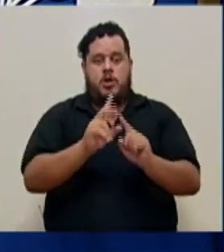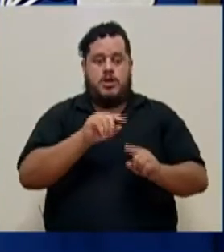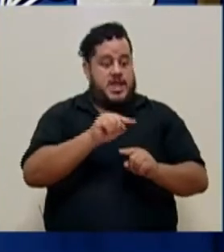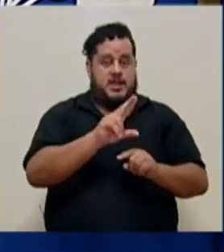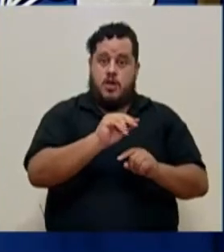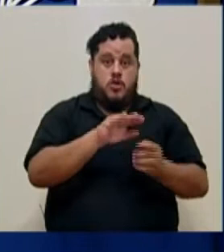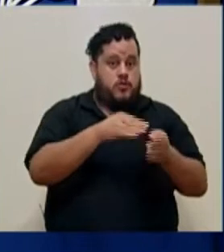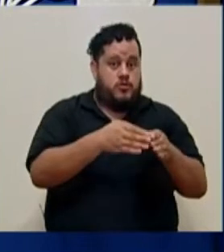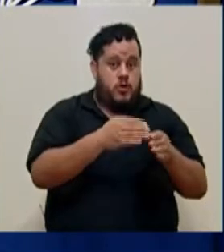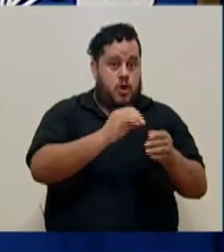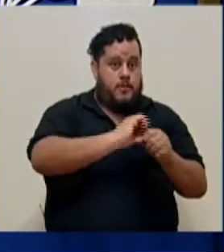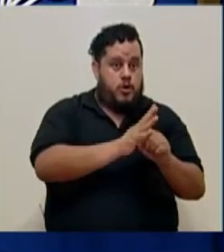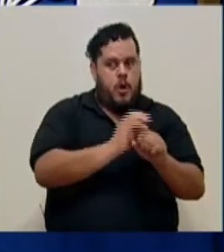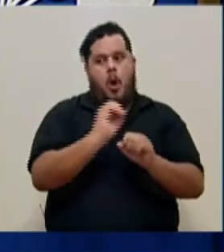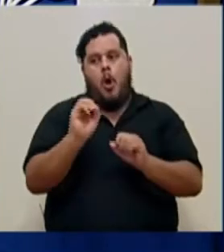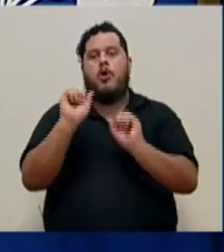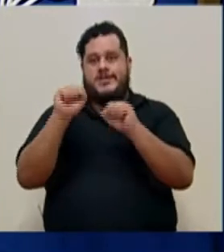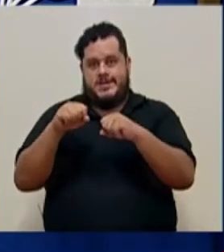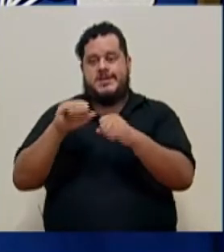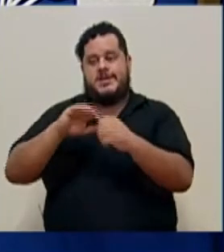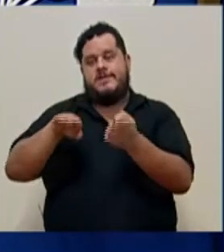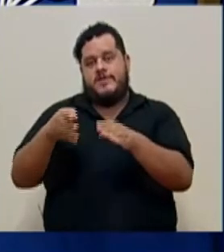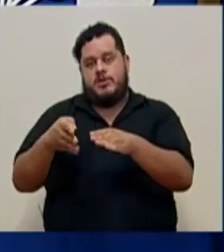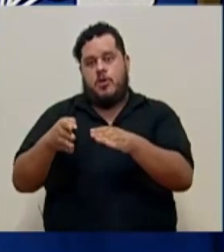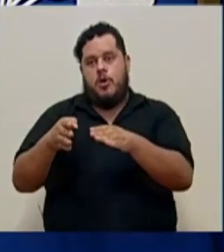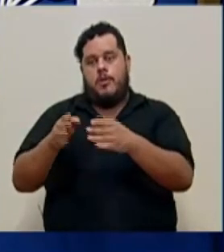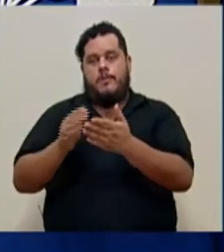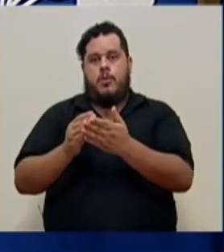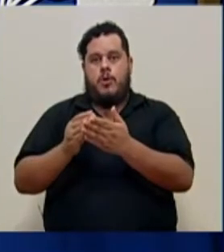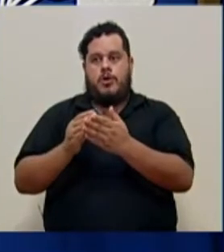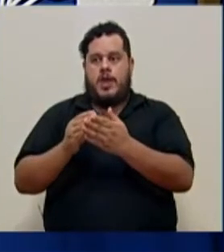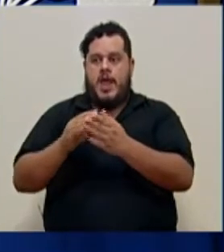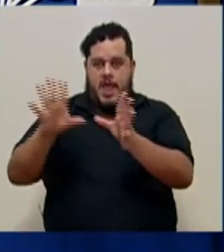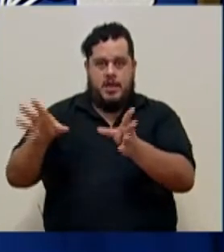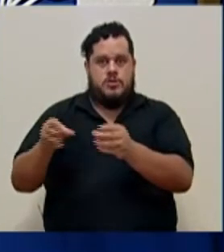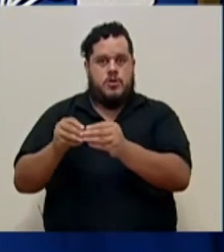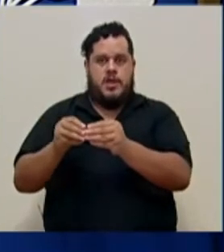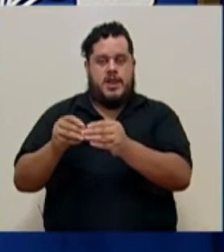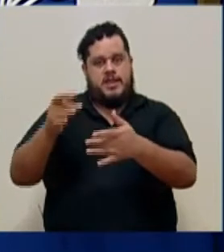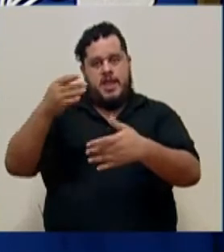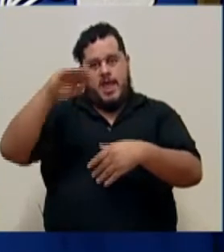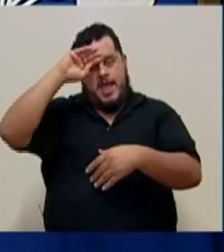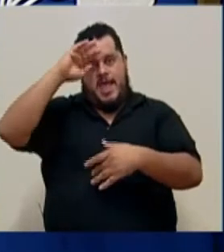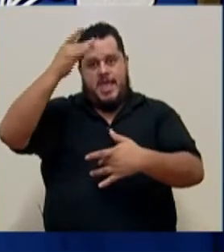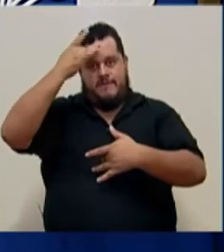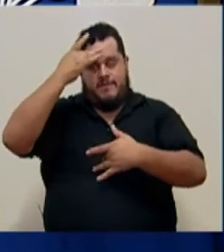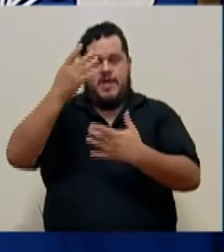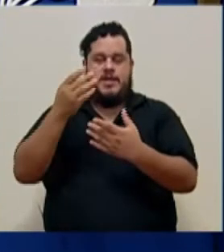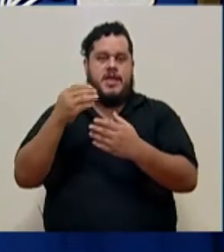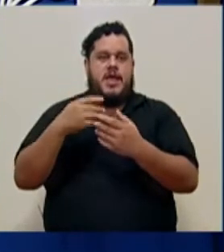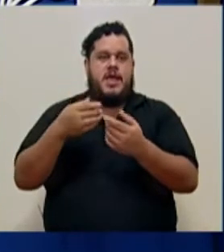COVID, o bien si sí falleció por el cuadro de afectación en el organismo que produce